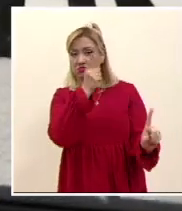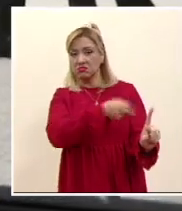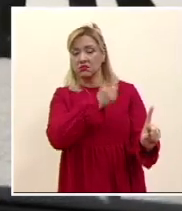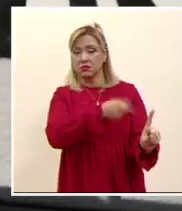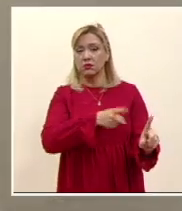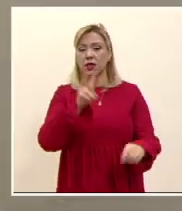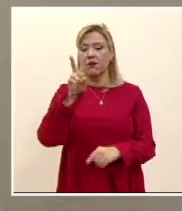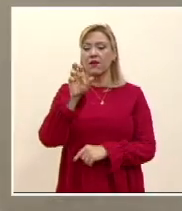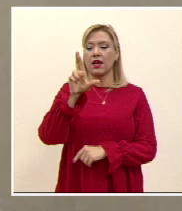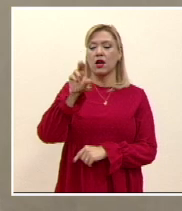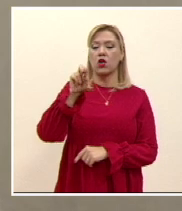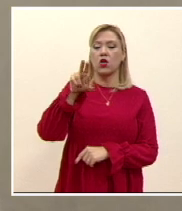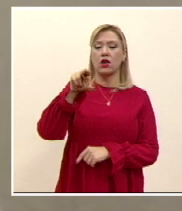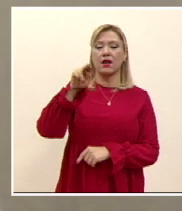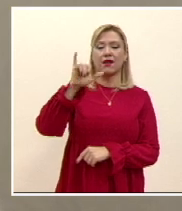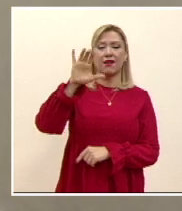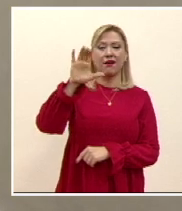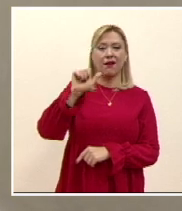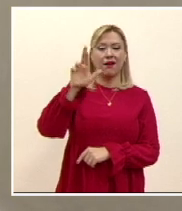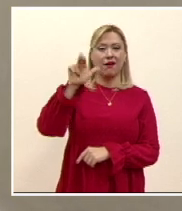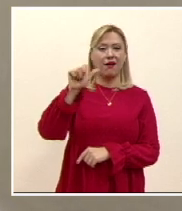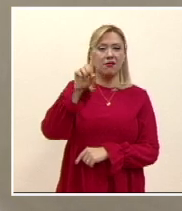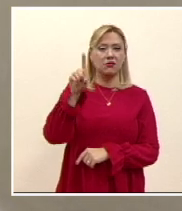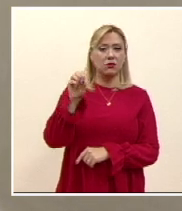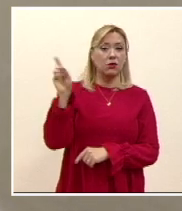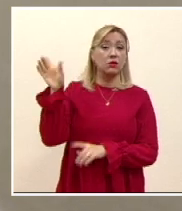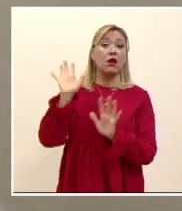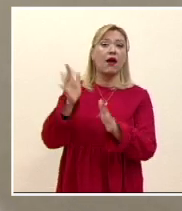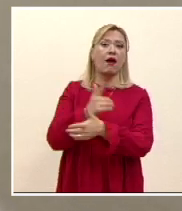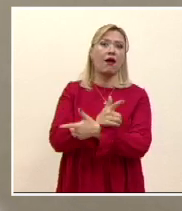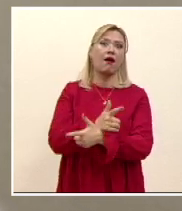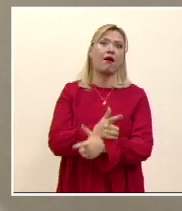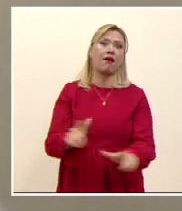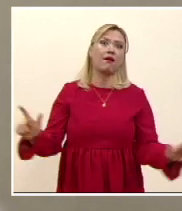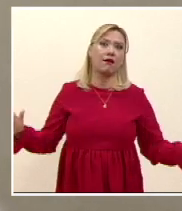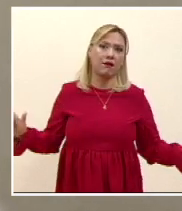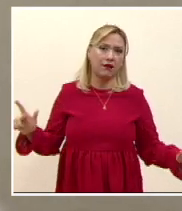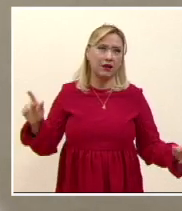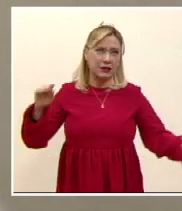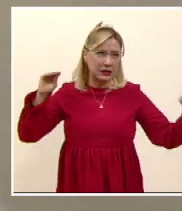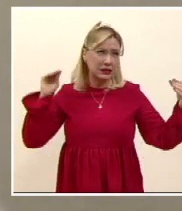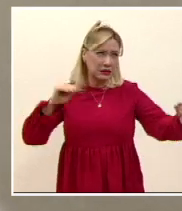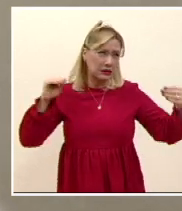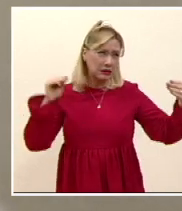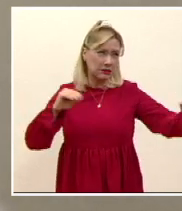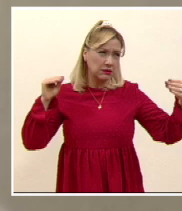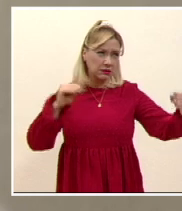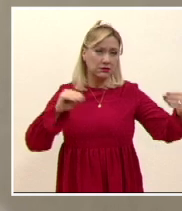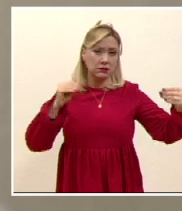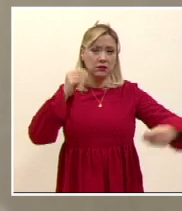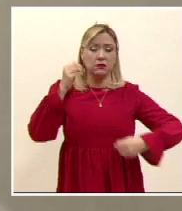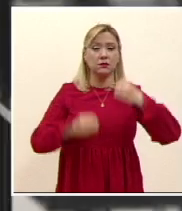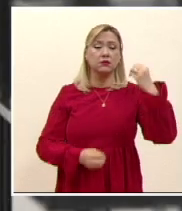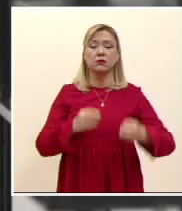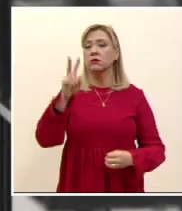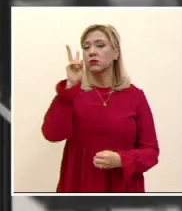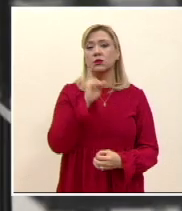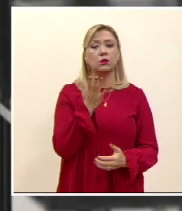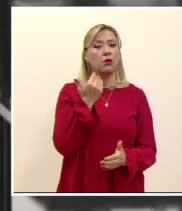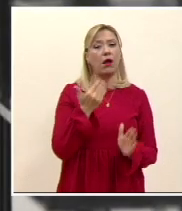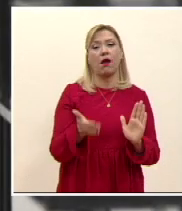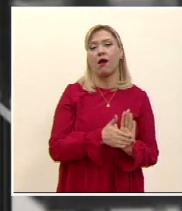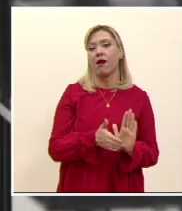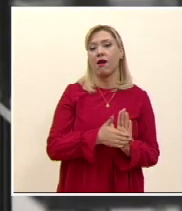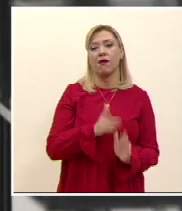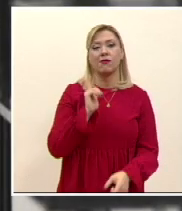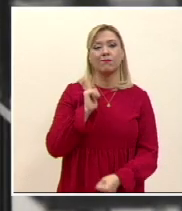Verónica Razo Casales fue absuelta por el primer tribunal colegiado de apelación del segundo circuito por pruebas insuficientes